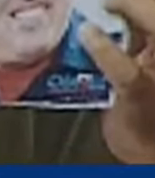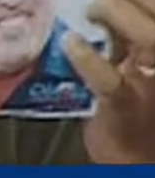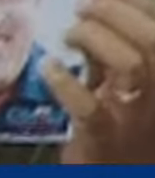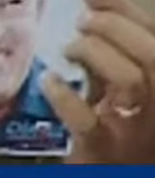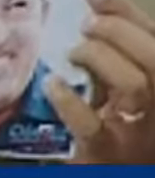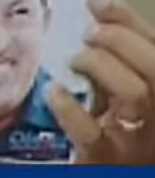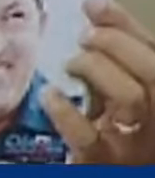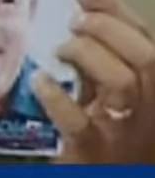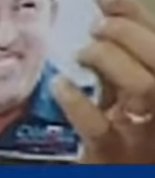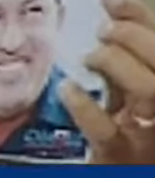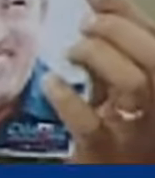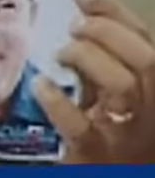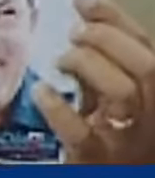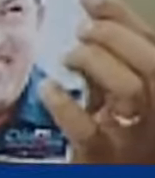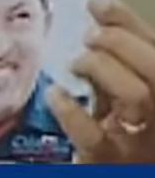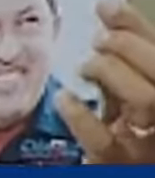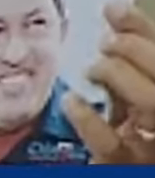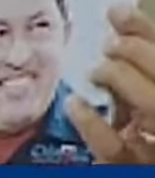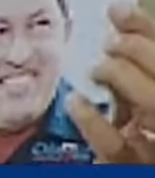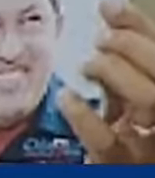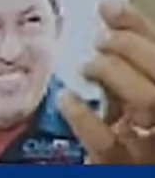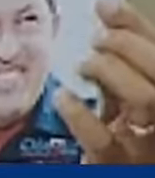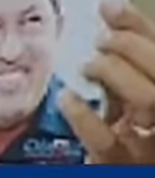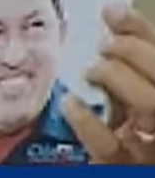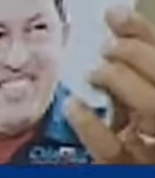La gente decía que yo me echaba bigotín.